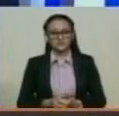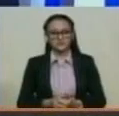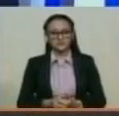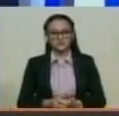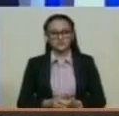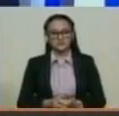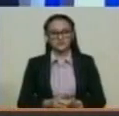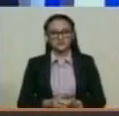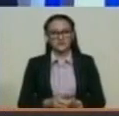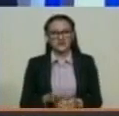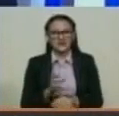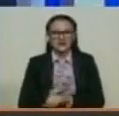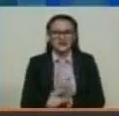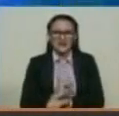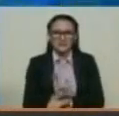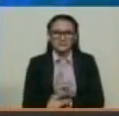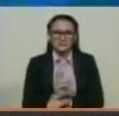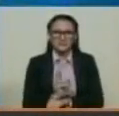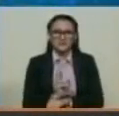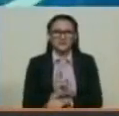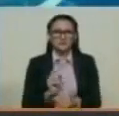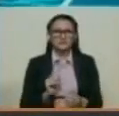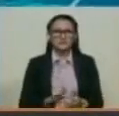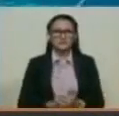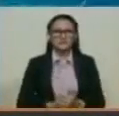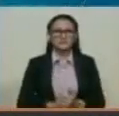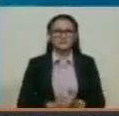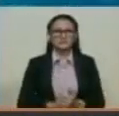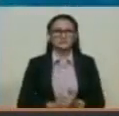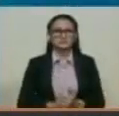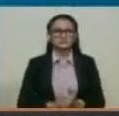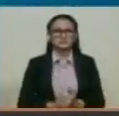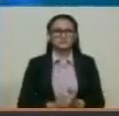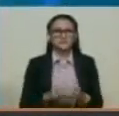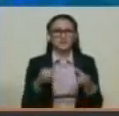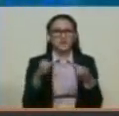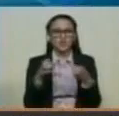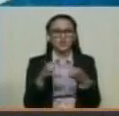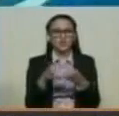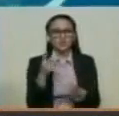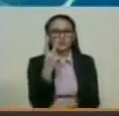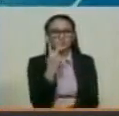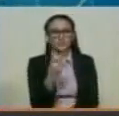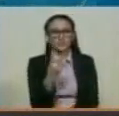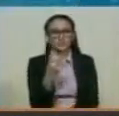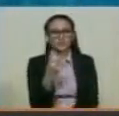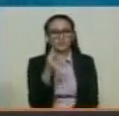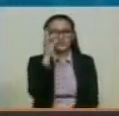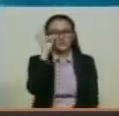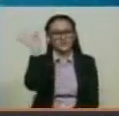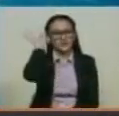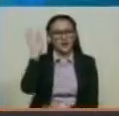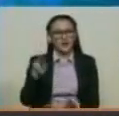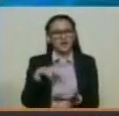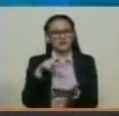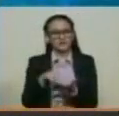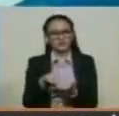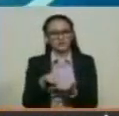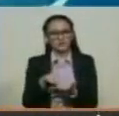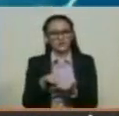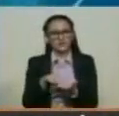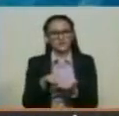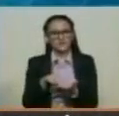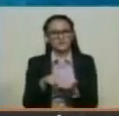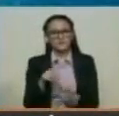manera inmediata a designar dos fiscales nacionales, uno con competencia en